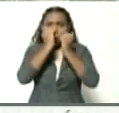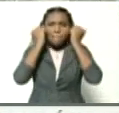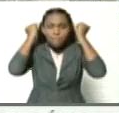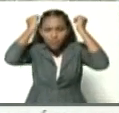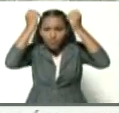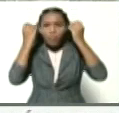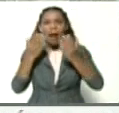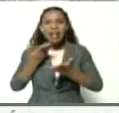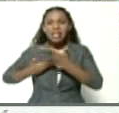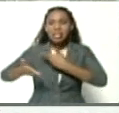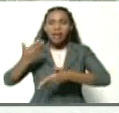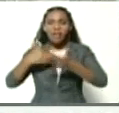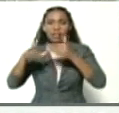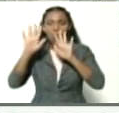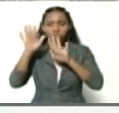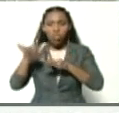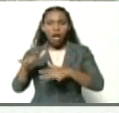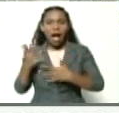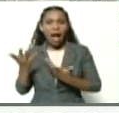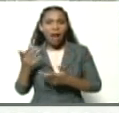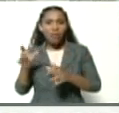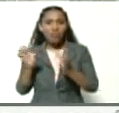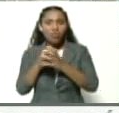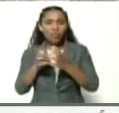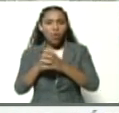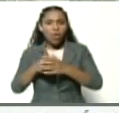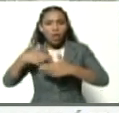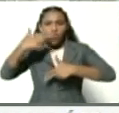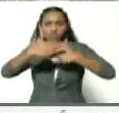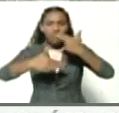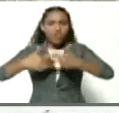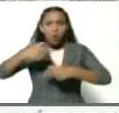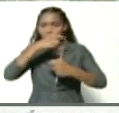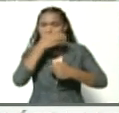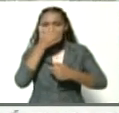para servir sencillamente a las rutas del narcotráfico.